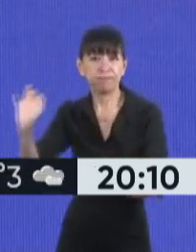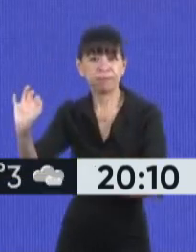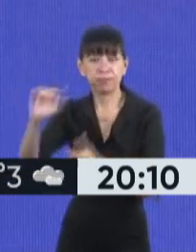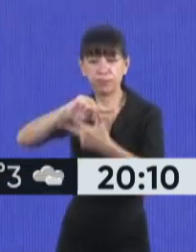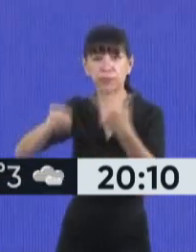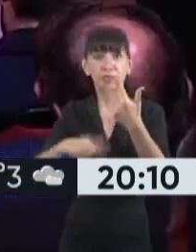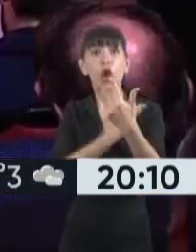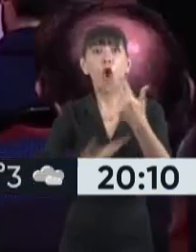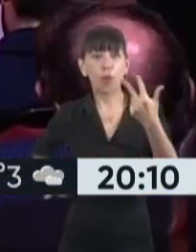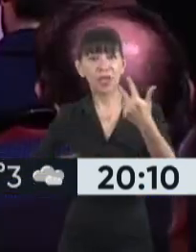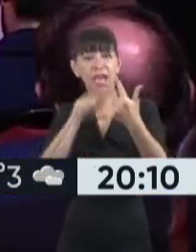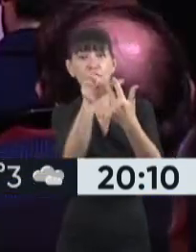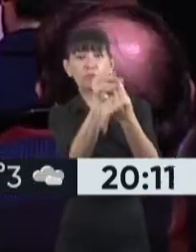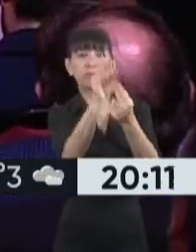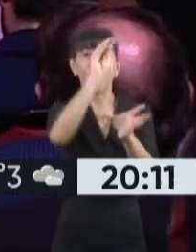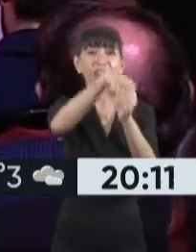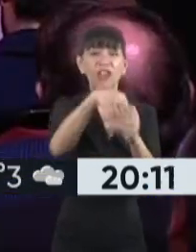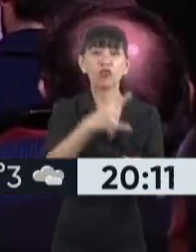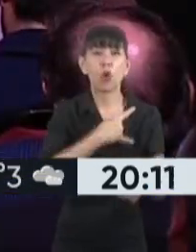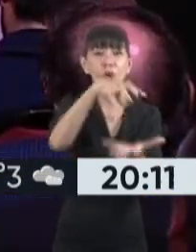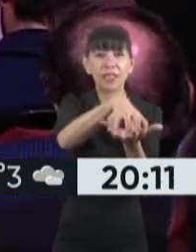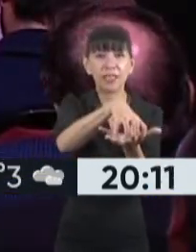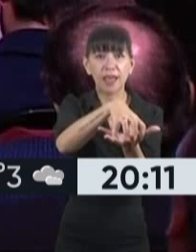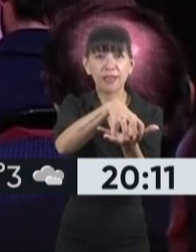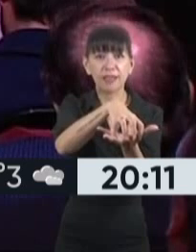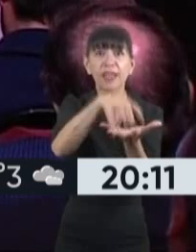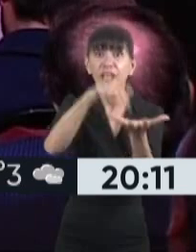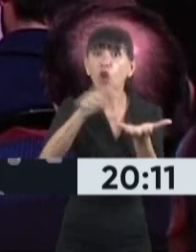Y esa universidad nos diferenció en el mundo.